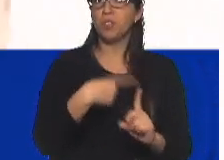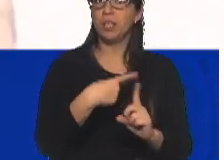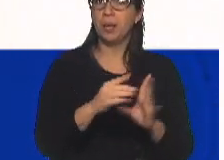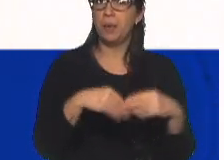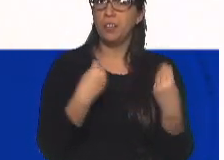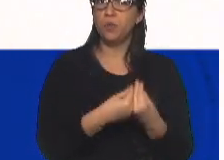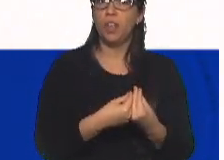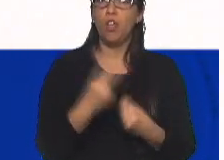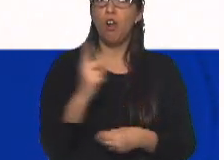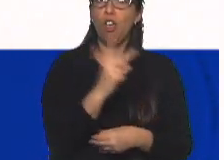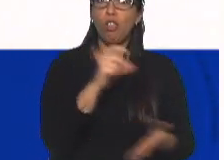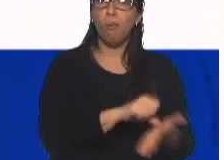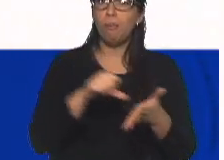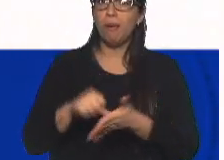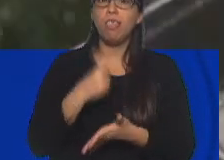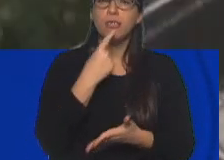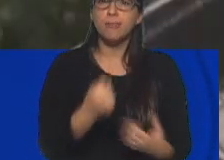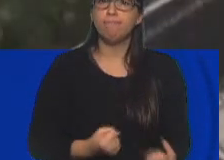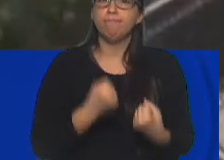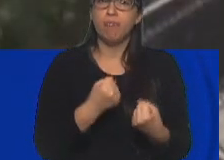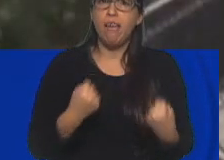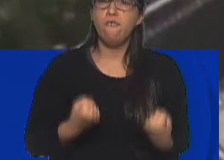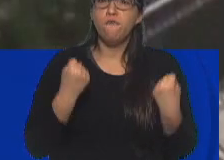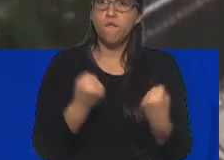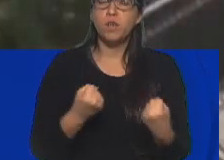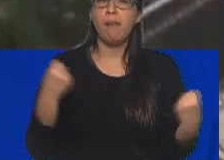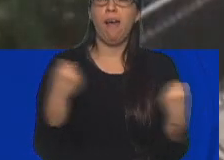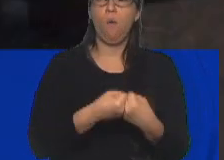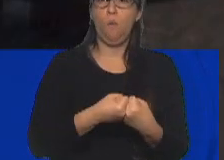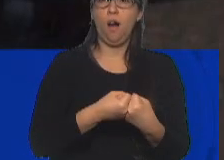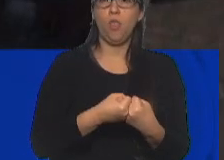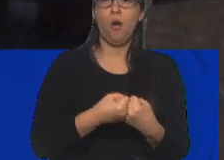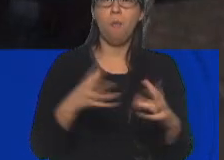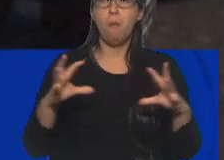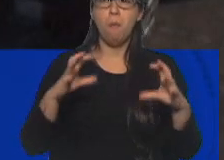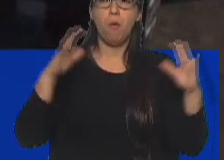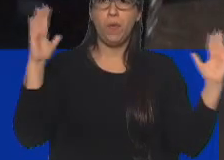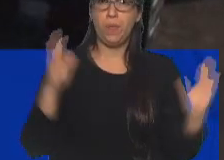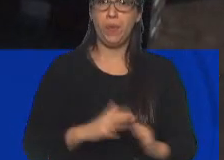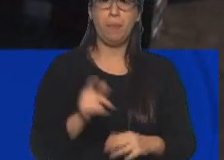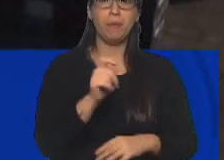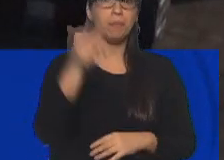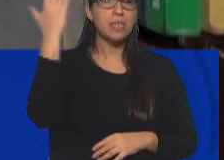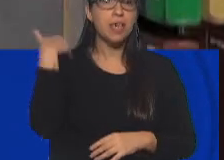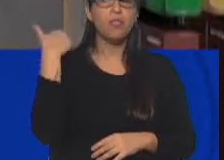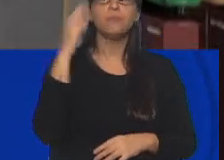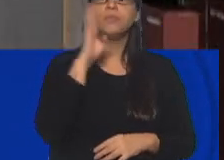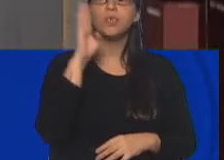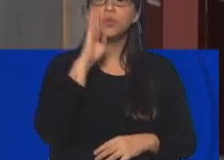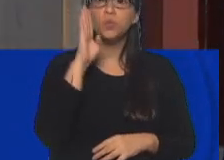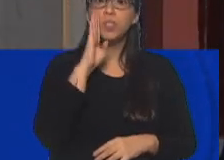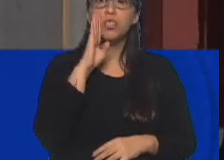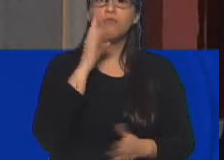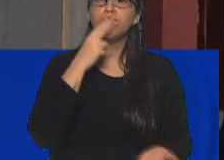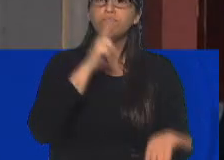países acordaron intensificar esfuerzos para cerrar un acuerdo que reduzca las tensiones. El mes pasado, Estados Unidos